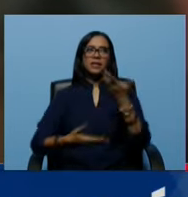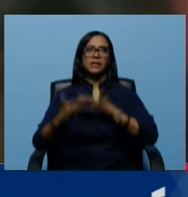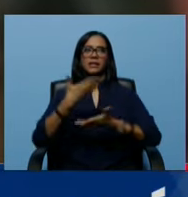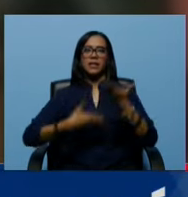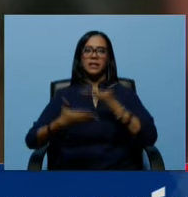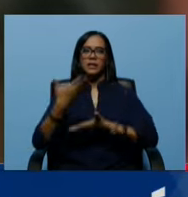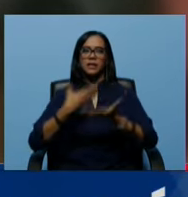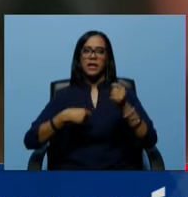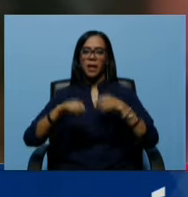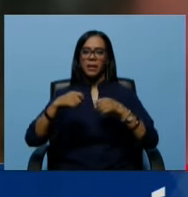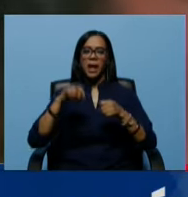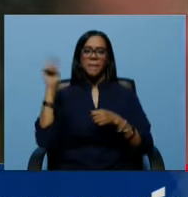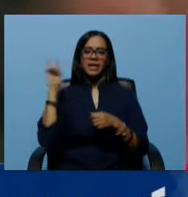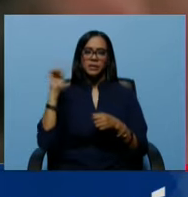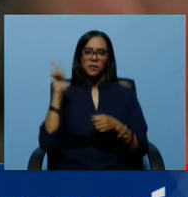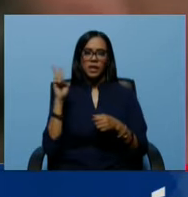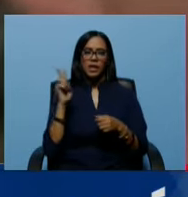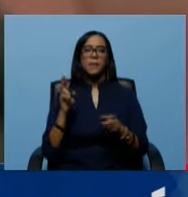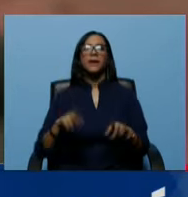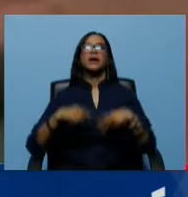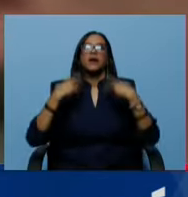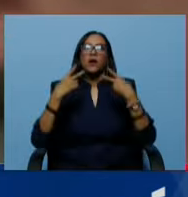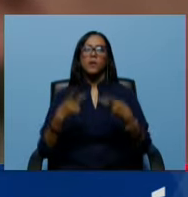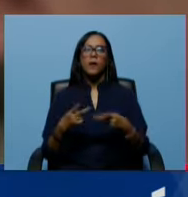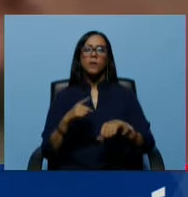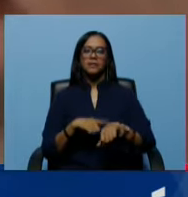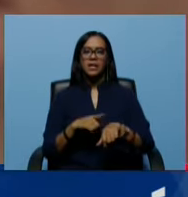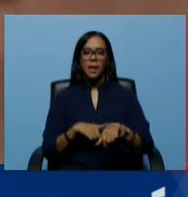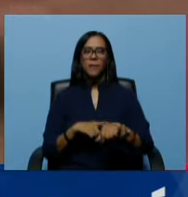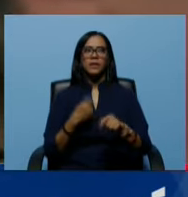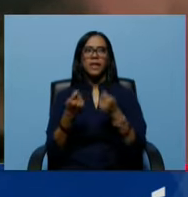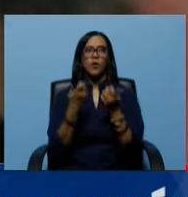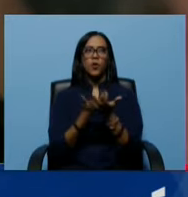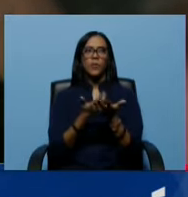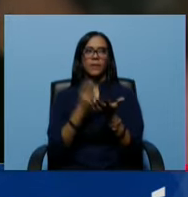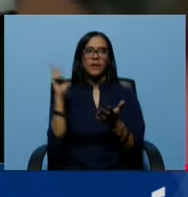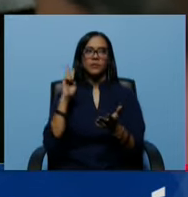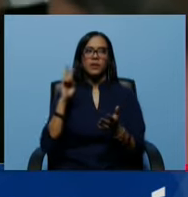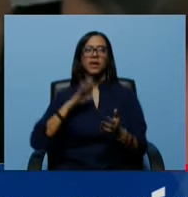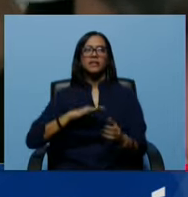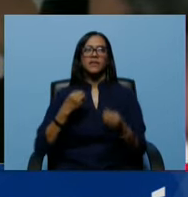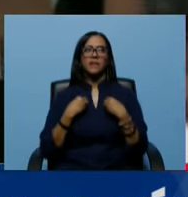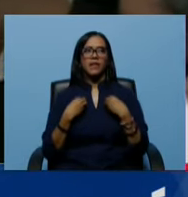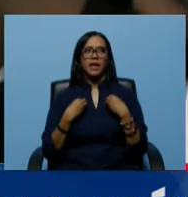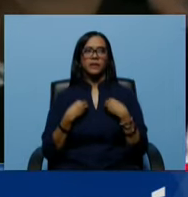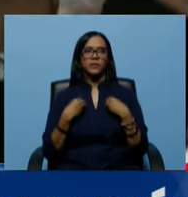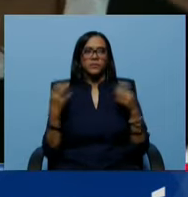las exportaciones venezolanas para la nueva etapa que la economía venezolana está viviendo.